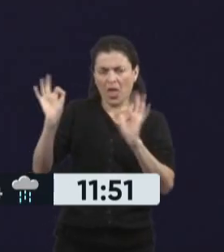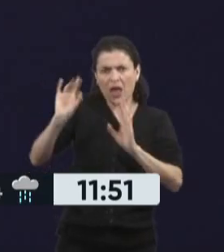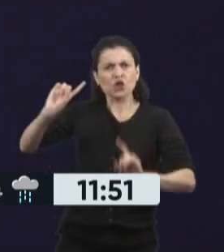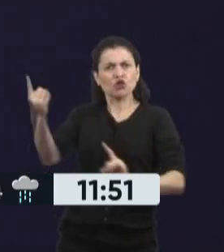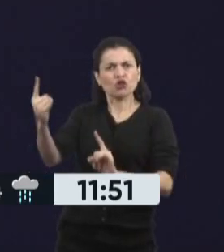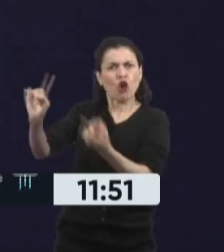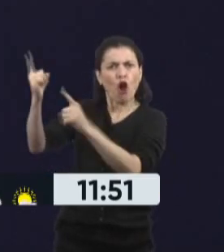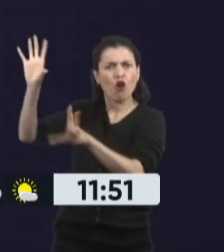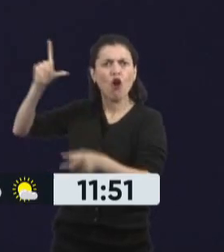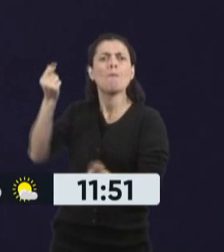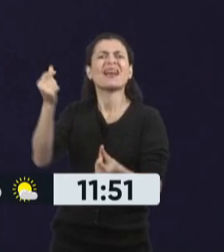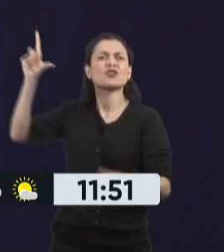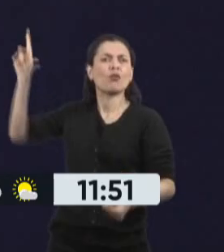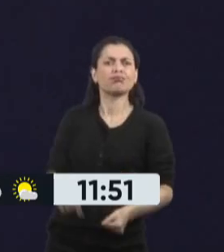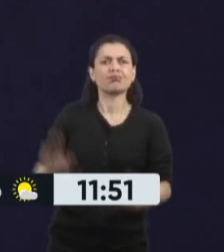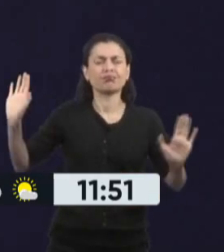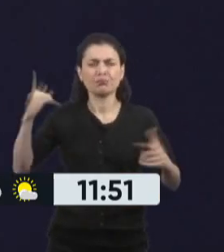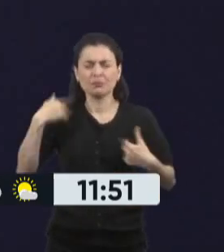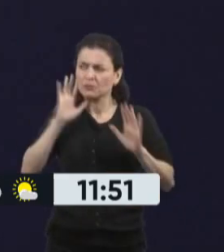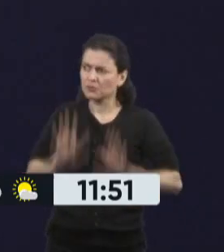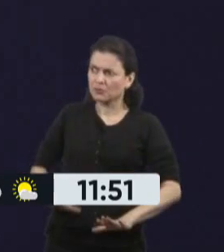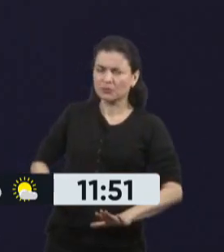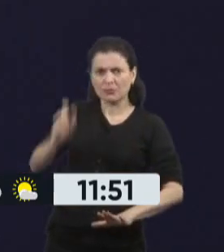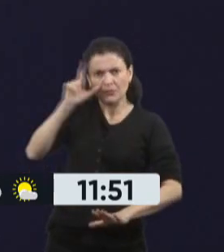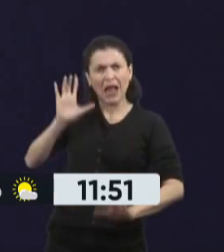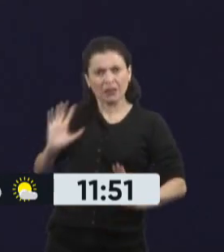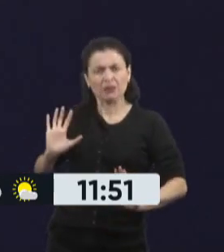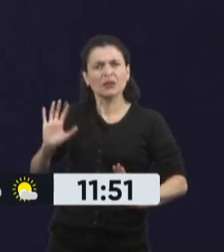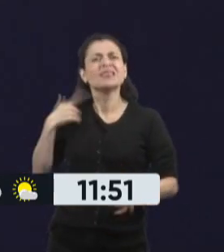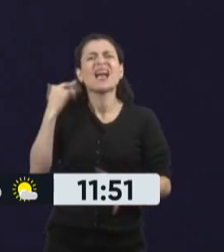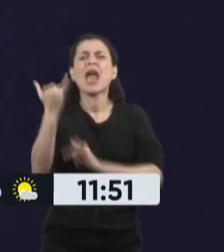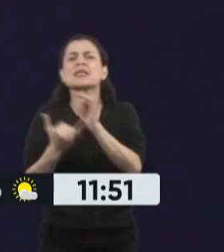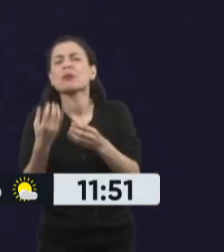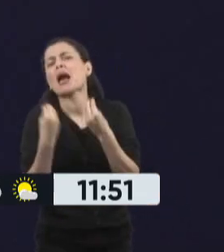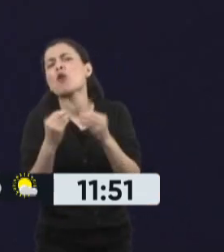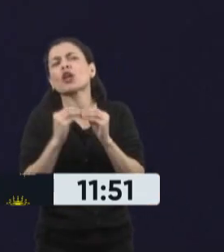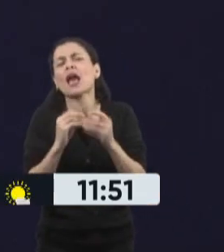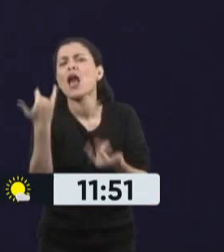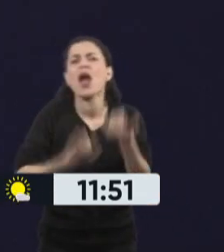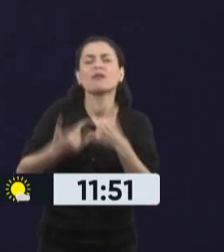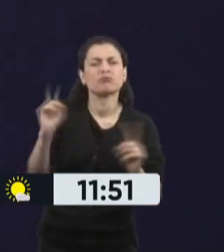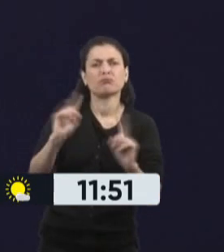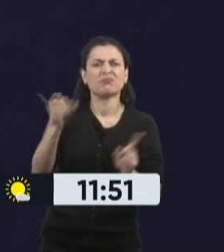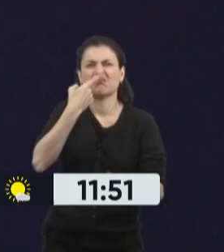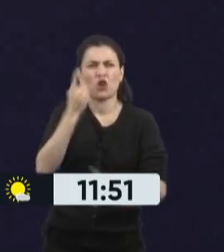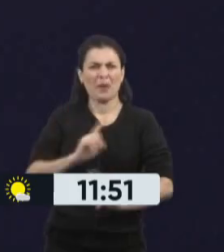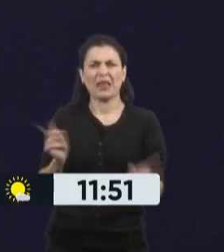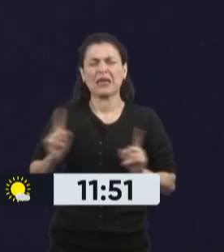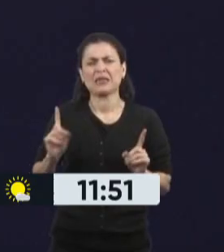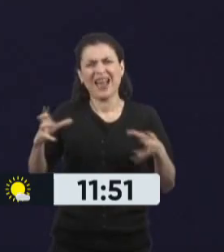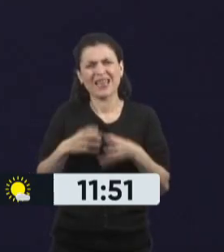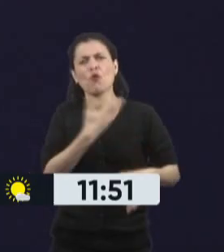llamó la atención, pero nosotros la verdad es que no le buscamos explicación al día a día de lo que va pasando. A nosotros no nos importa